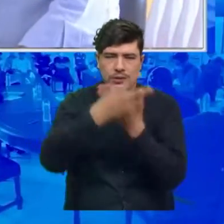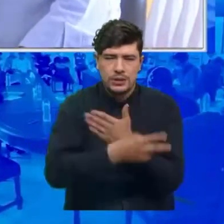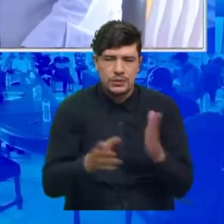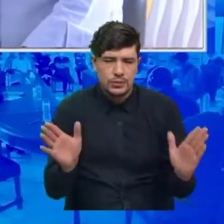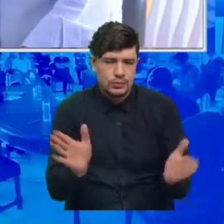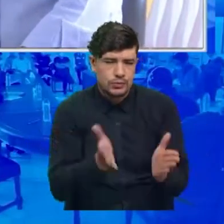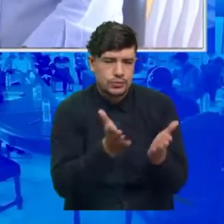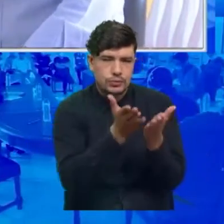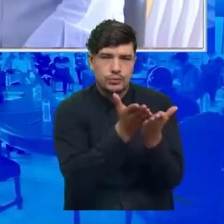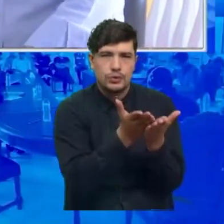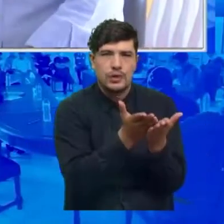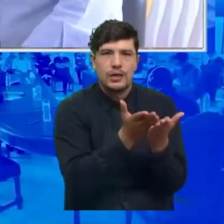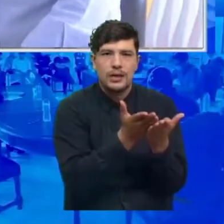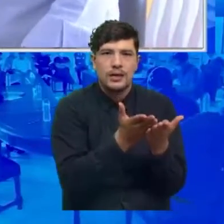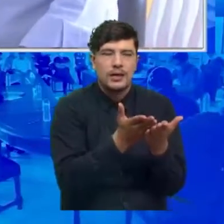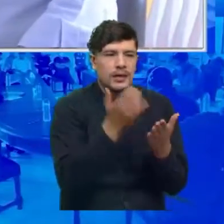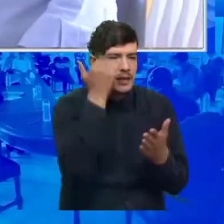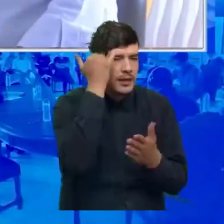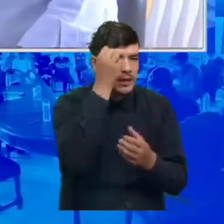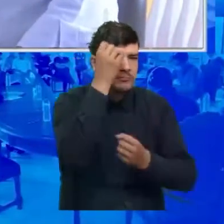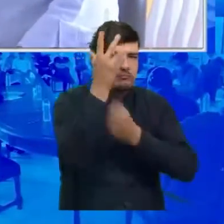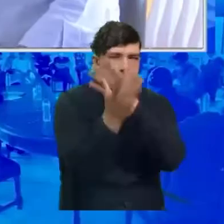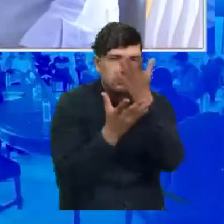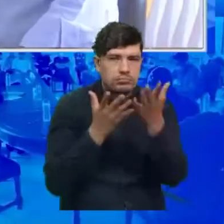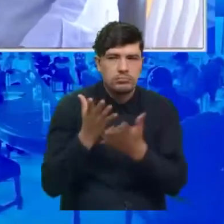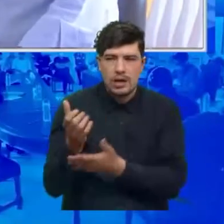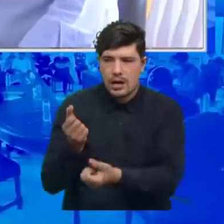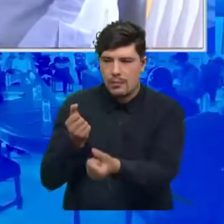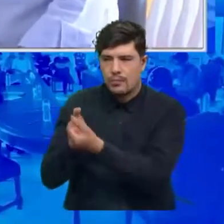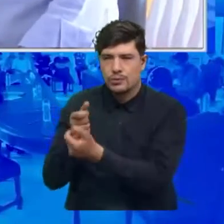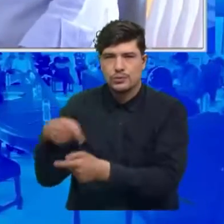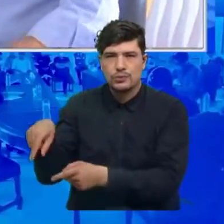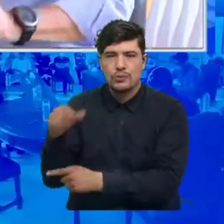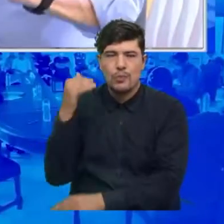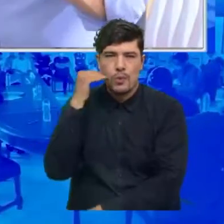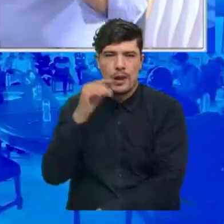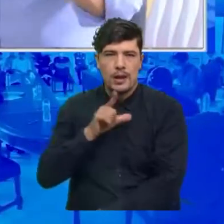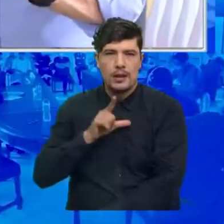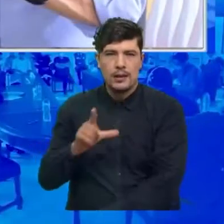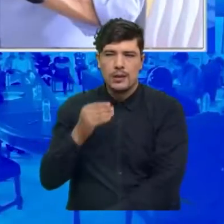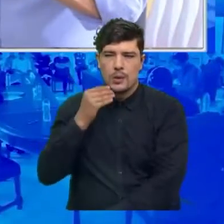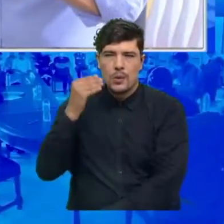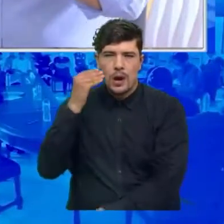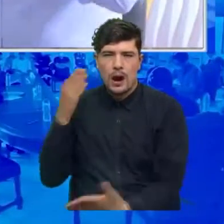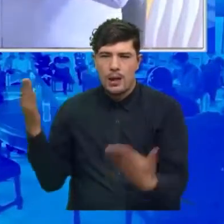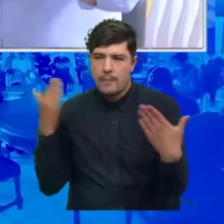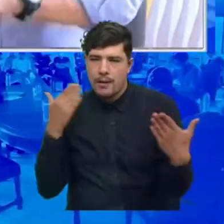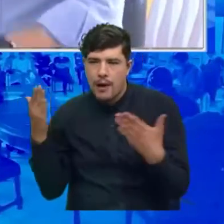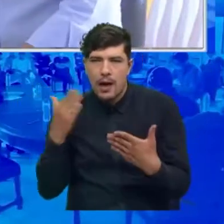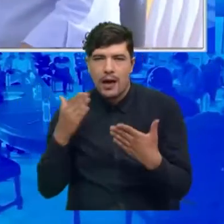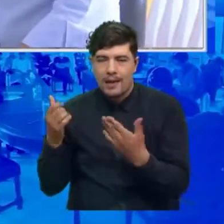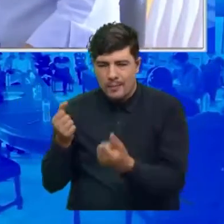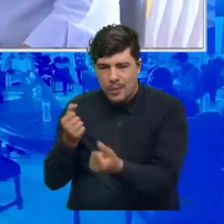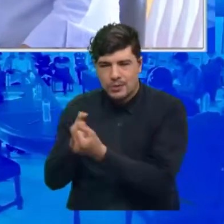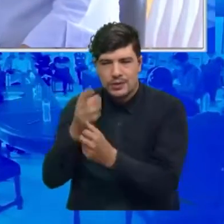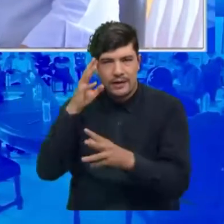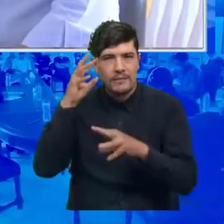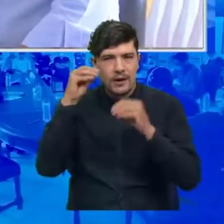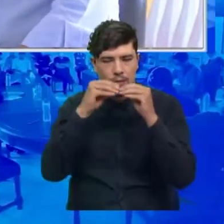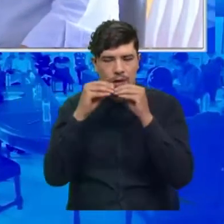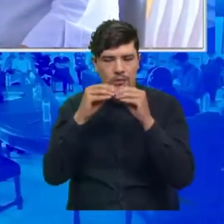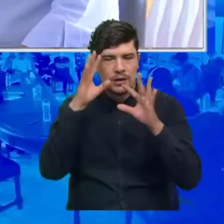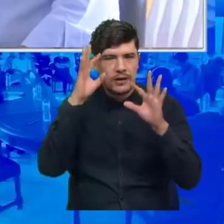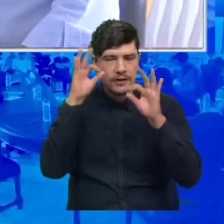nuestras familias rurales a nuestras mujeres madres cabeza de familia de esa mujer campesina entonces estamos trabajando y por eso hemos logrado